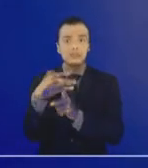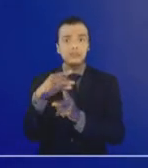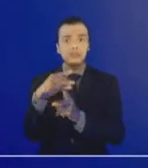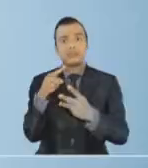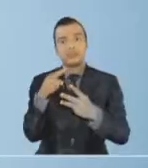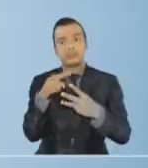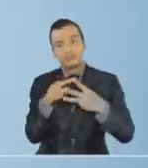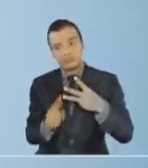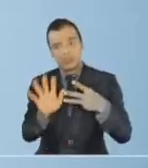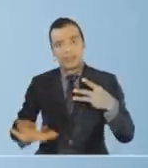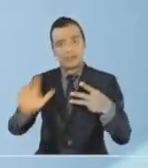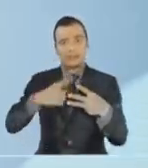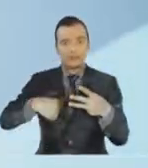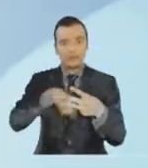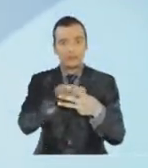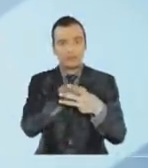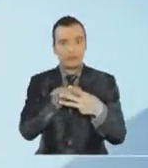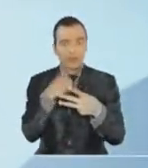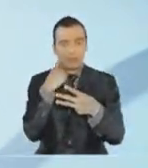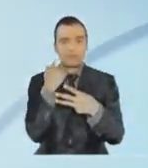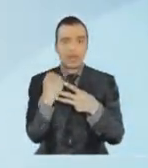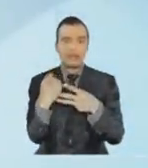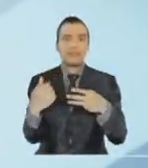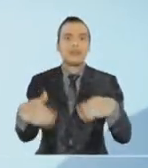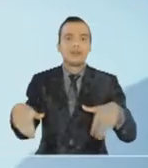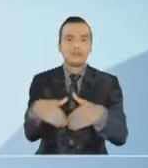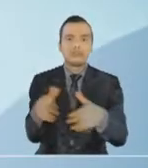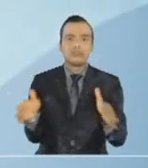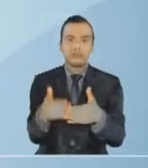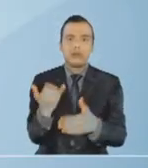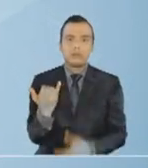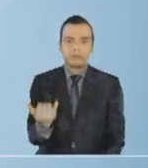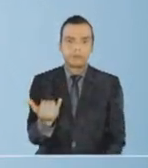de la costa pacífica. El paso vehicular ya fue habilitado y se